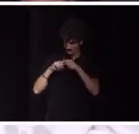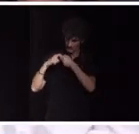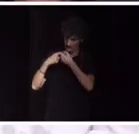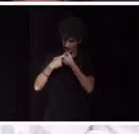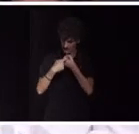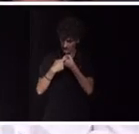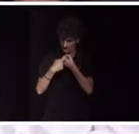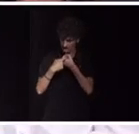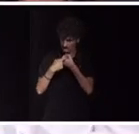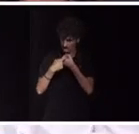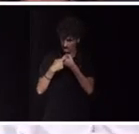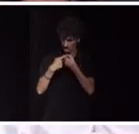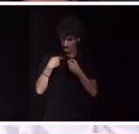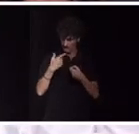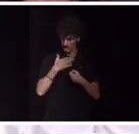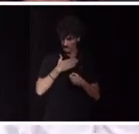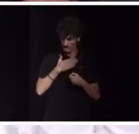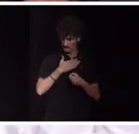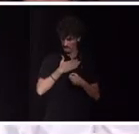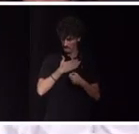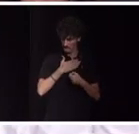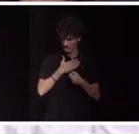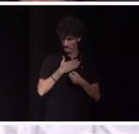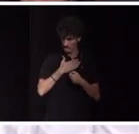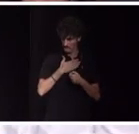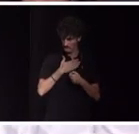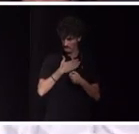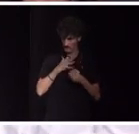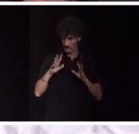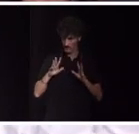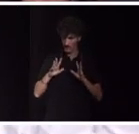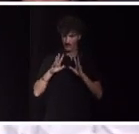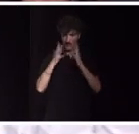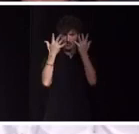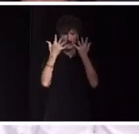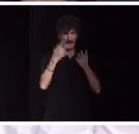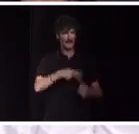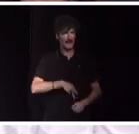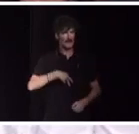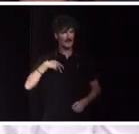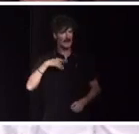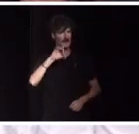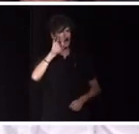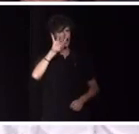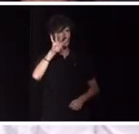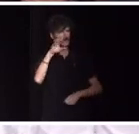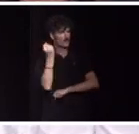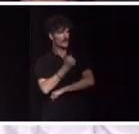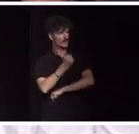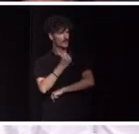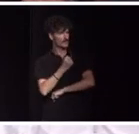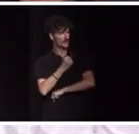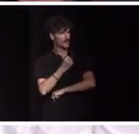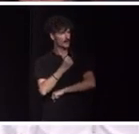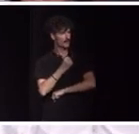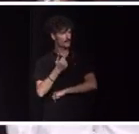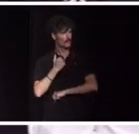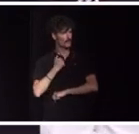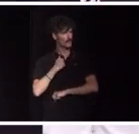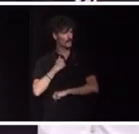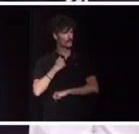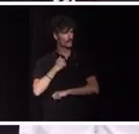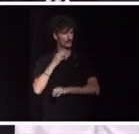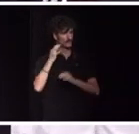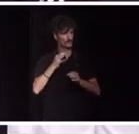participar en mi vida fue la huelga general del 14 de diciembre. La verdad que tuve un privilegio porque aprendí una cosa que no se me ha